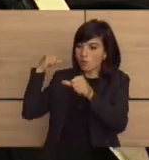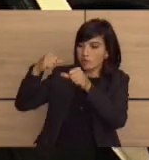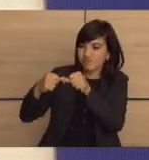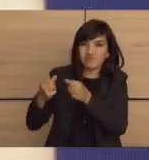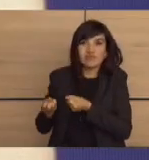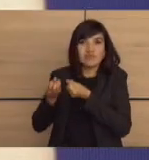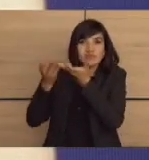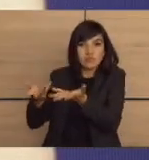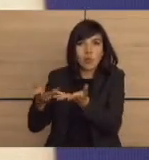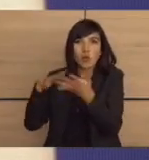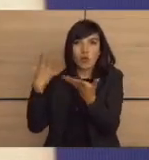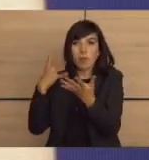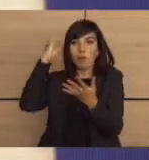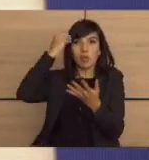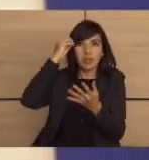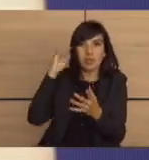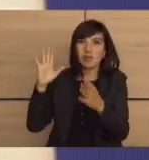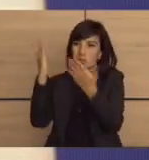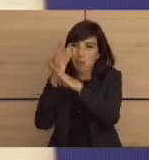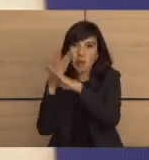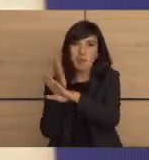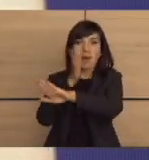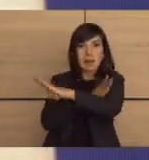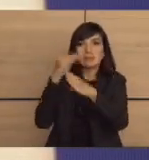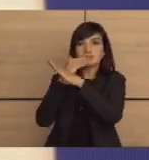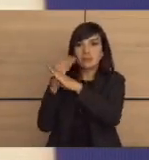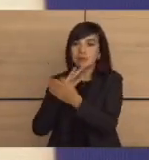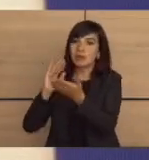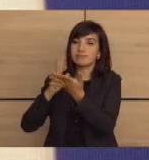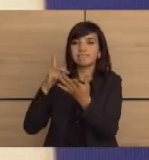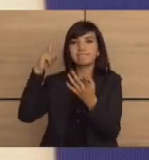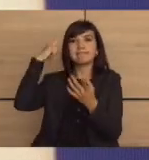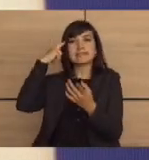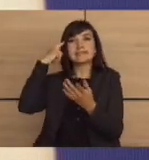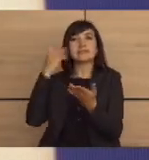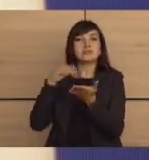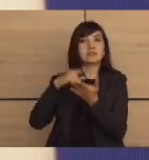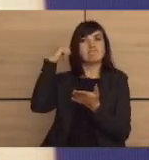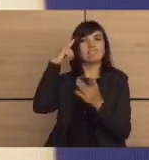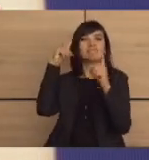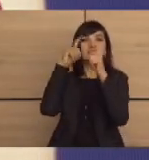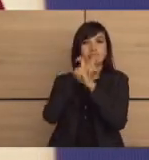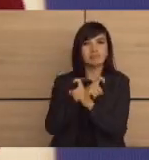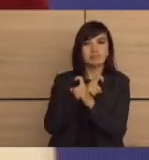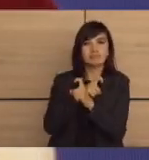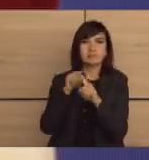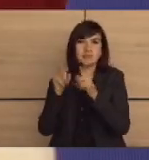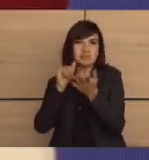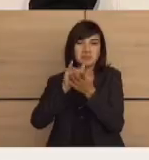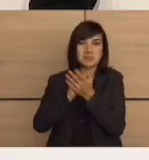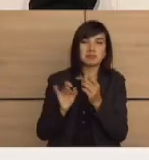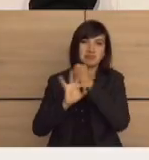que ese trauma y esa memoria sean repensados, pero diríamos, como dice el psicoanálisis,